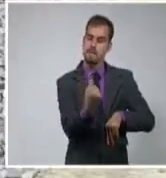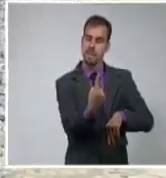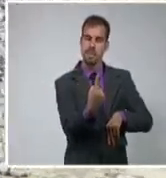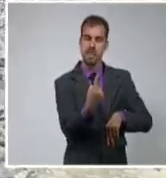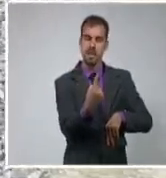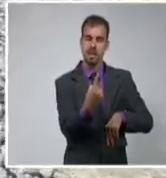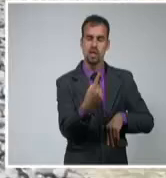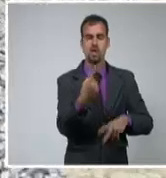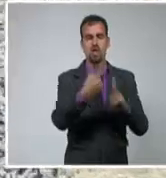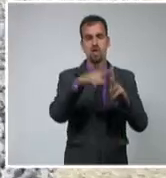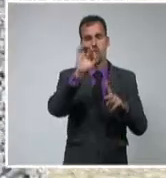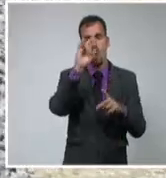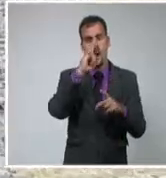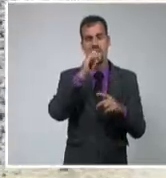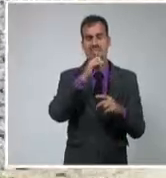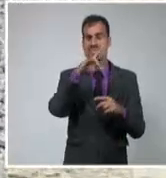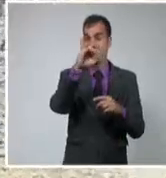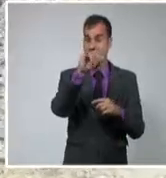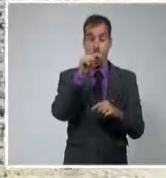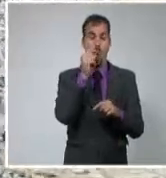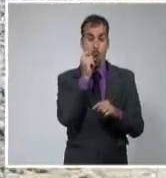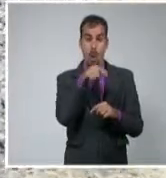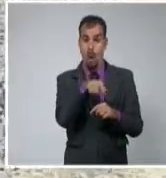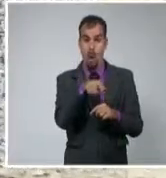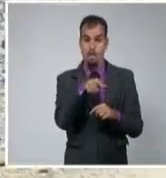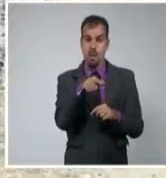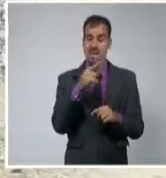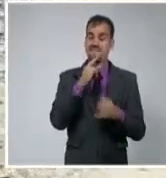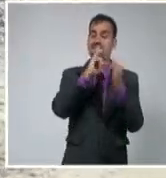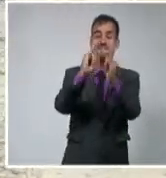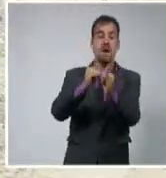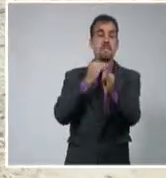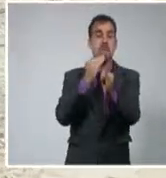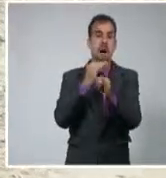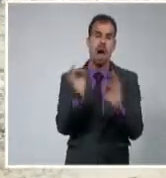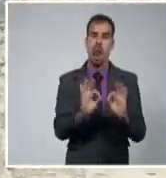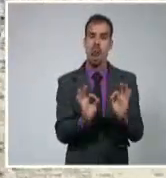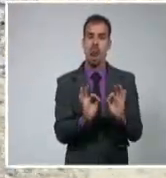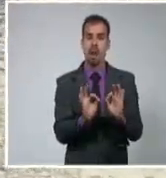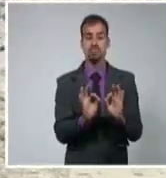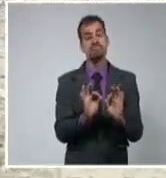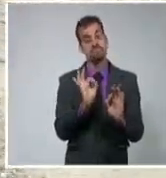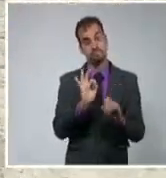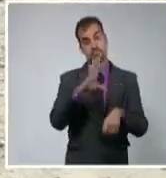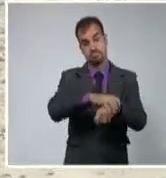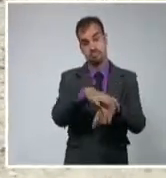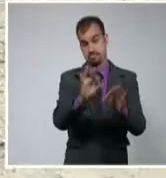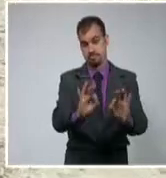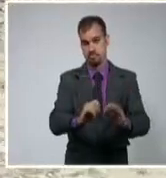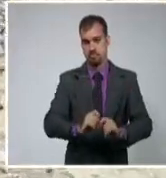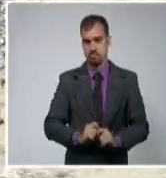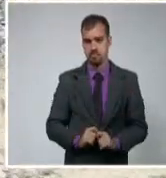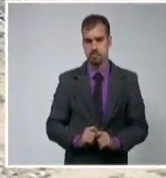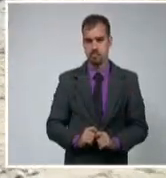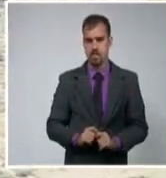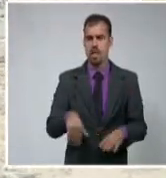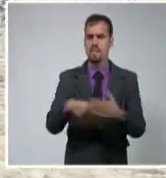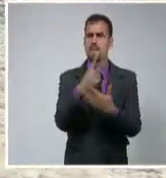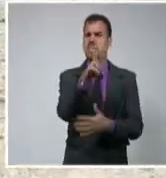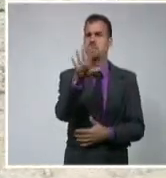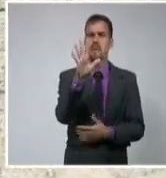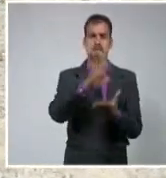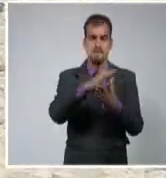Ortiz Meriño, quien no comunicó un hecho de tal gravedad a las autoridades correspondientes. El 25 de mayo de 2019,